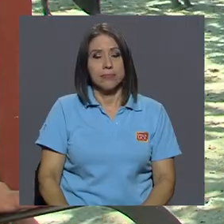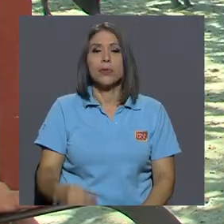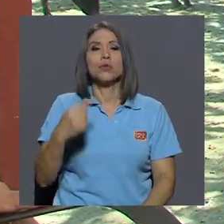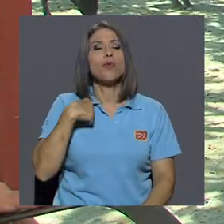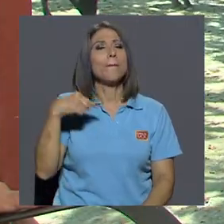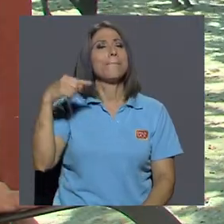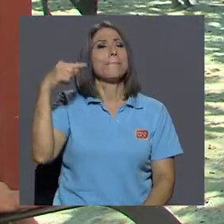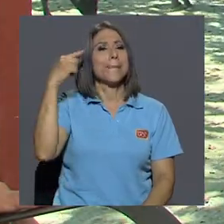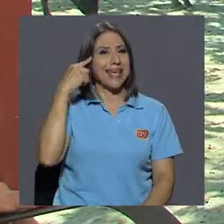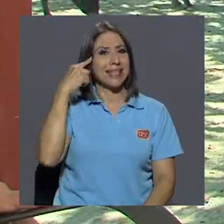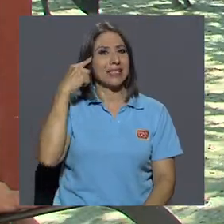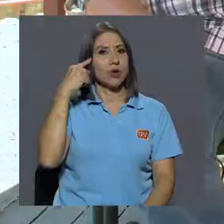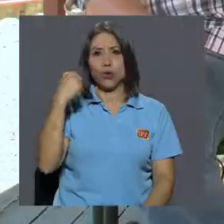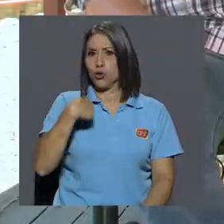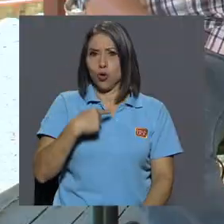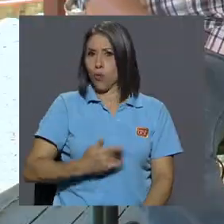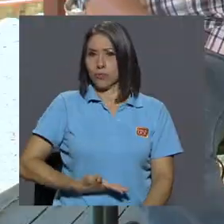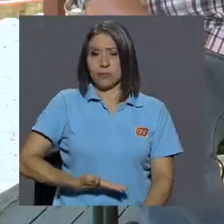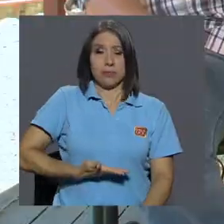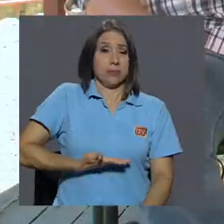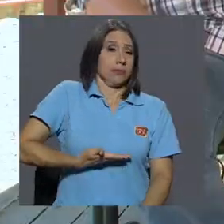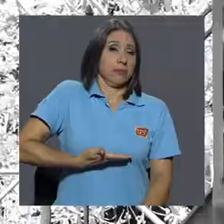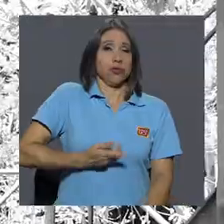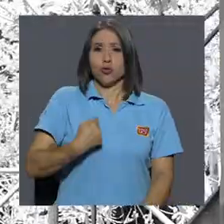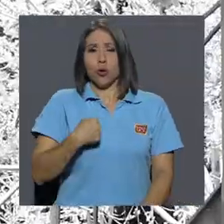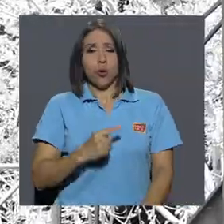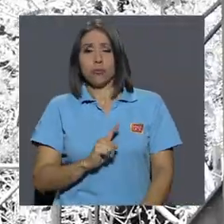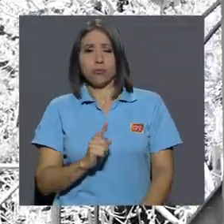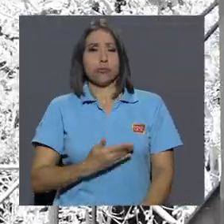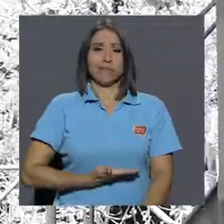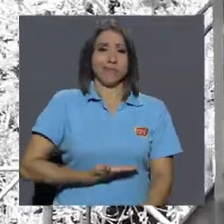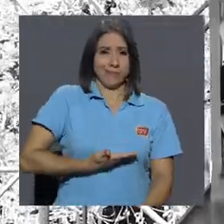pienso, sin ser petulante, prepotente,